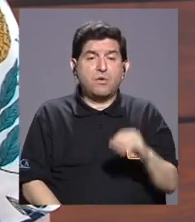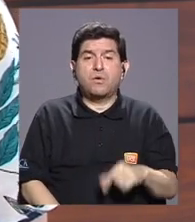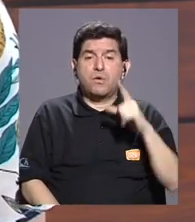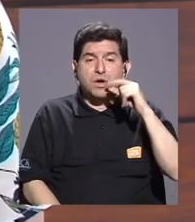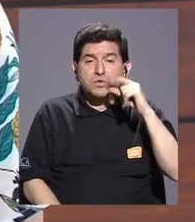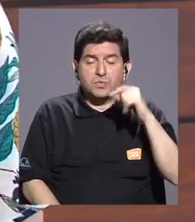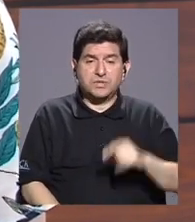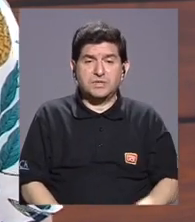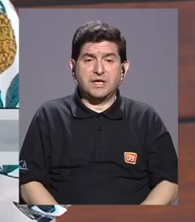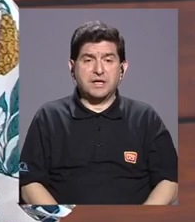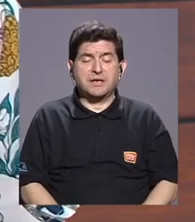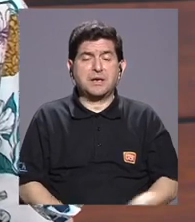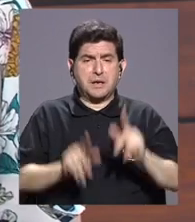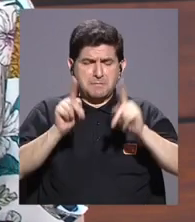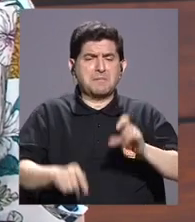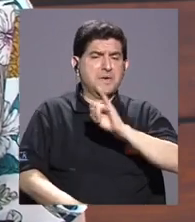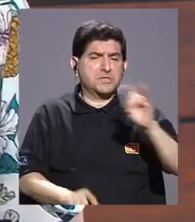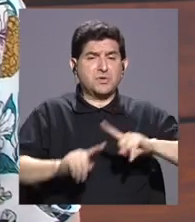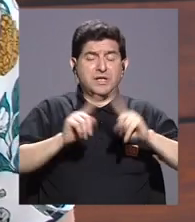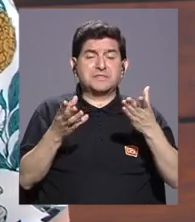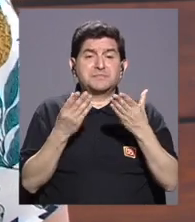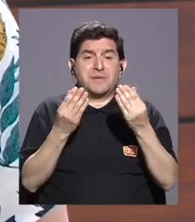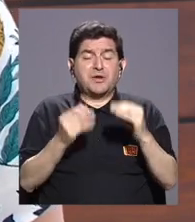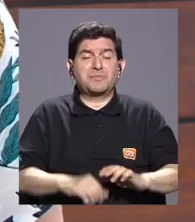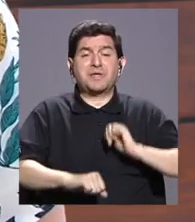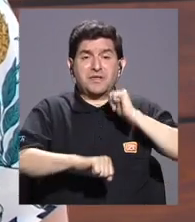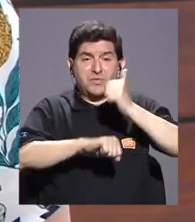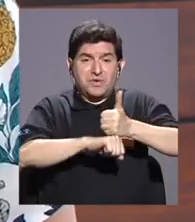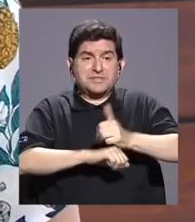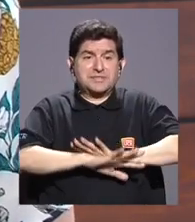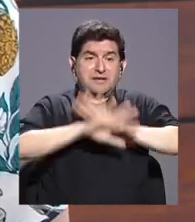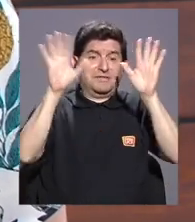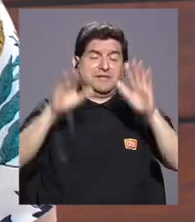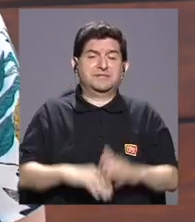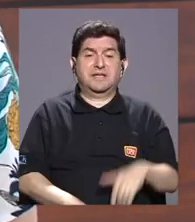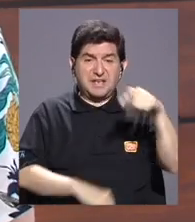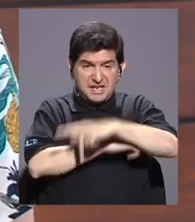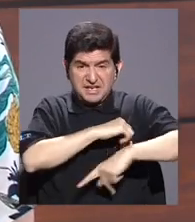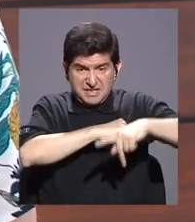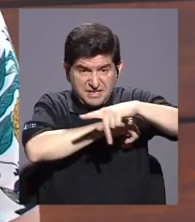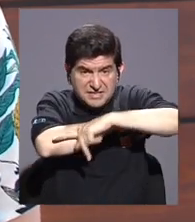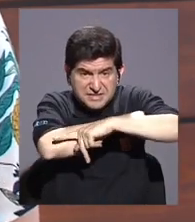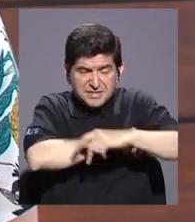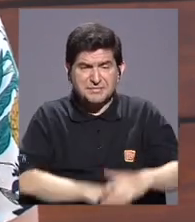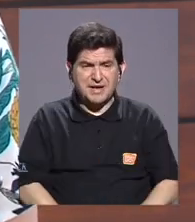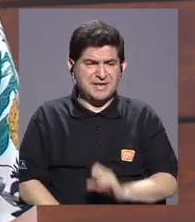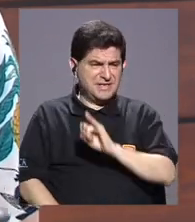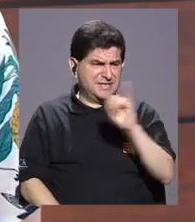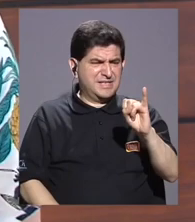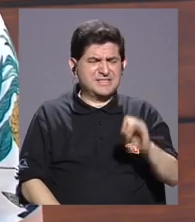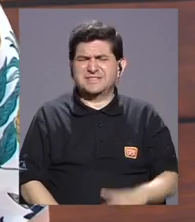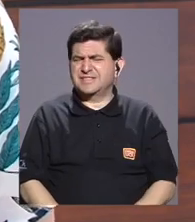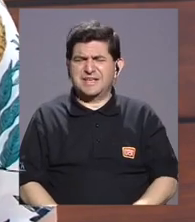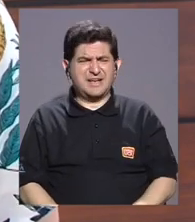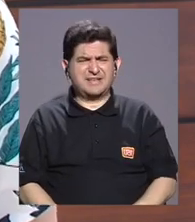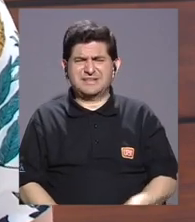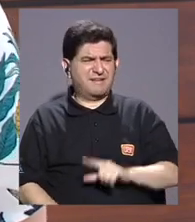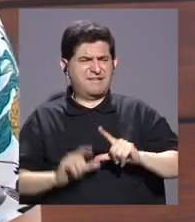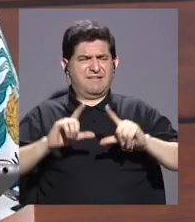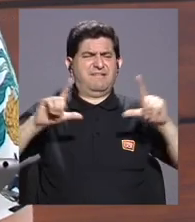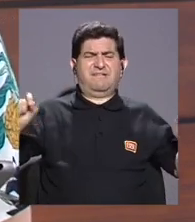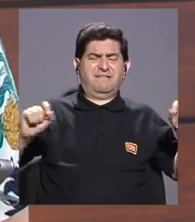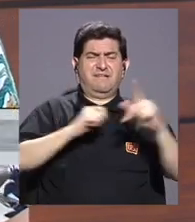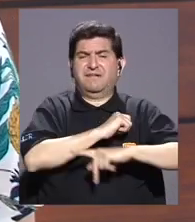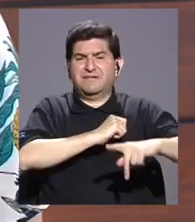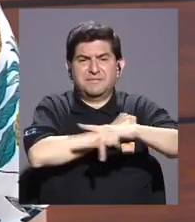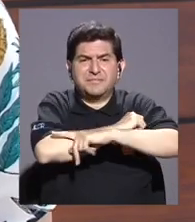que son de izquierda, pero que les da miedo posicionarse porque sienten que este país, la izquierda es muy radicalizada para